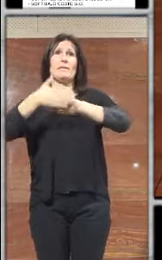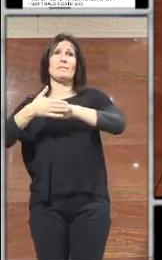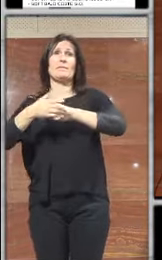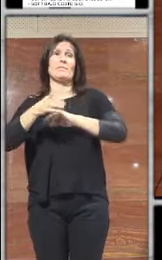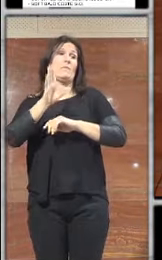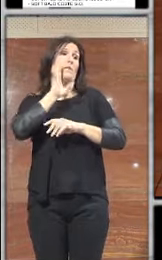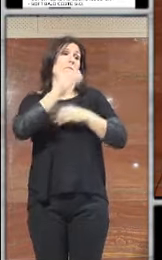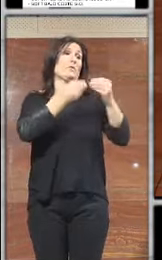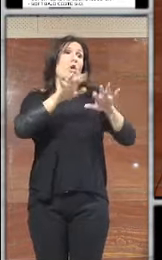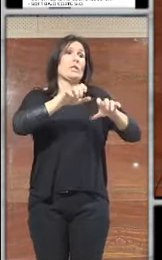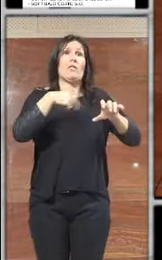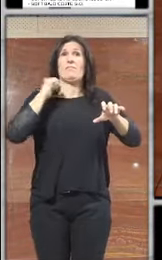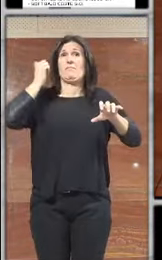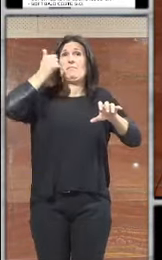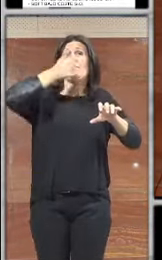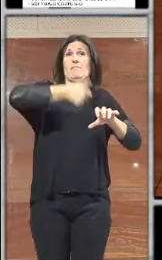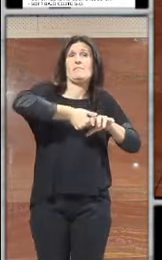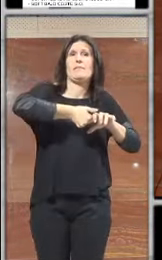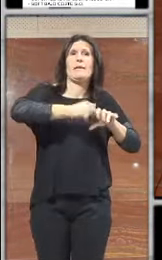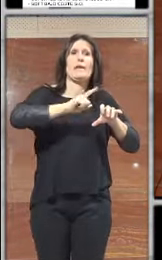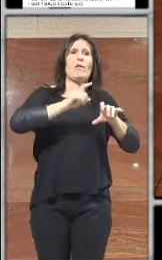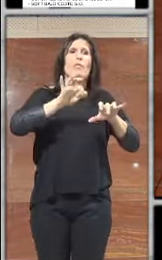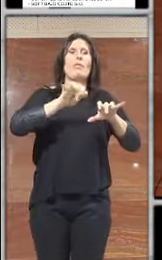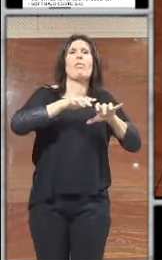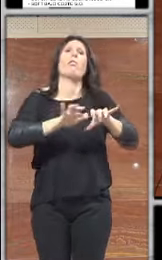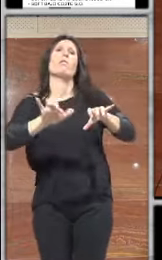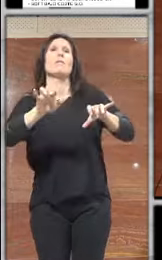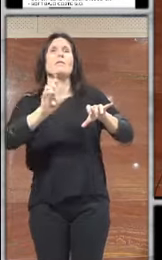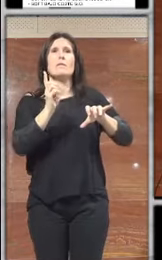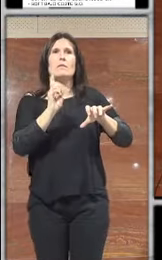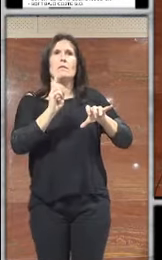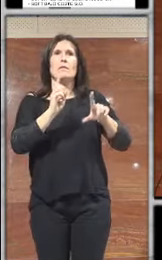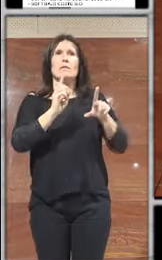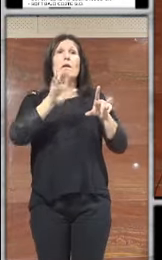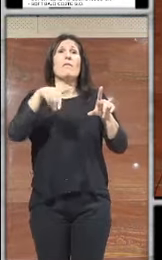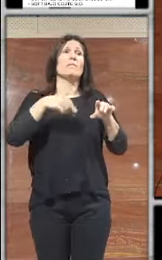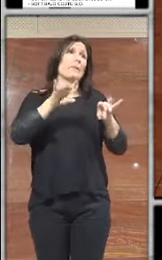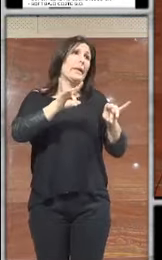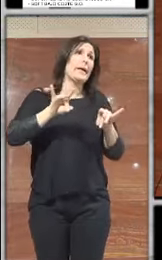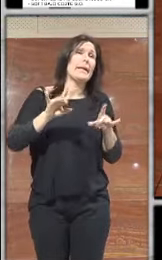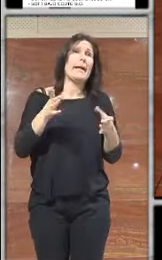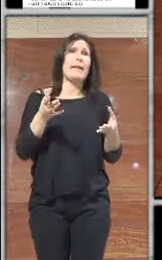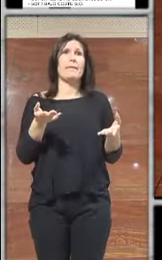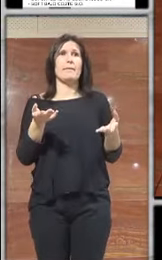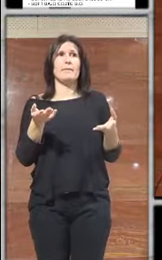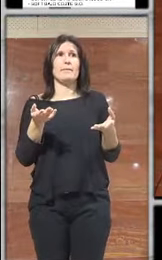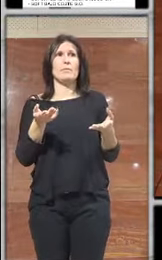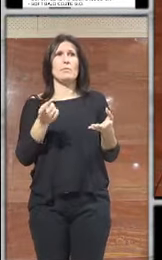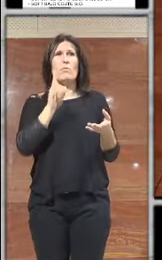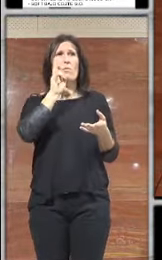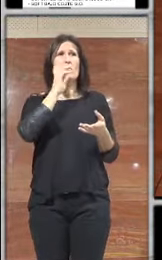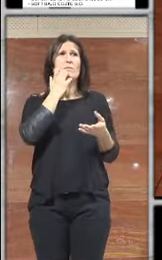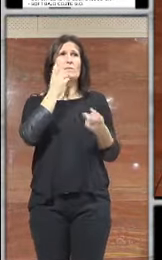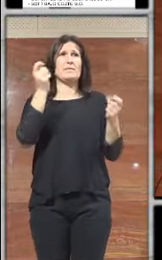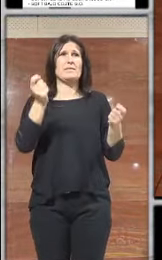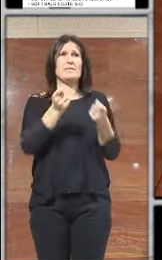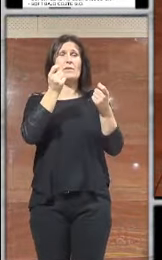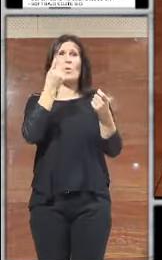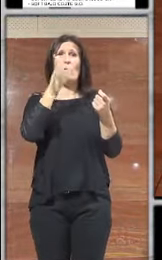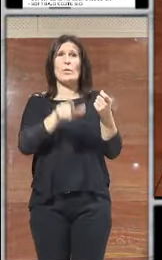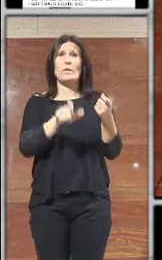de toda la vida, ¿vale? Que no se me vaya el dedo y esté allí tirando a la basura, como hay un anuncio, ¿verdad? De alguna